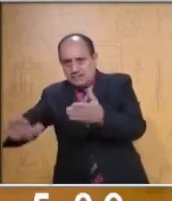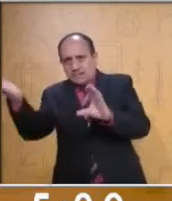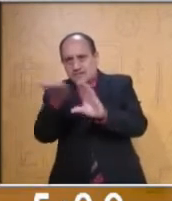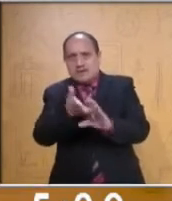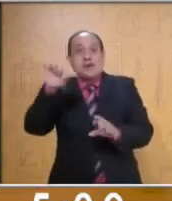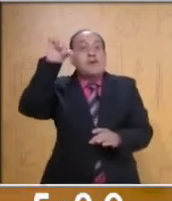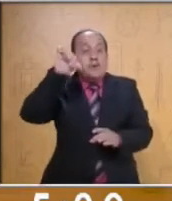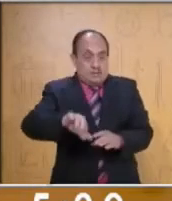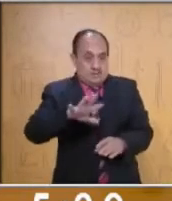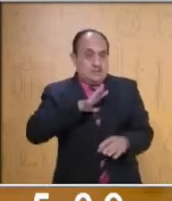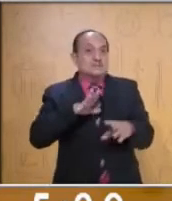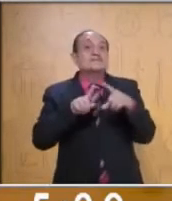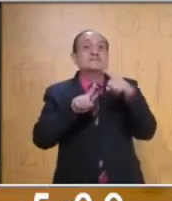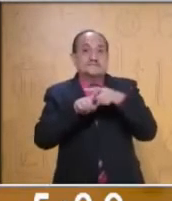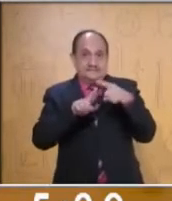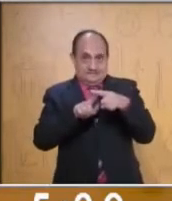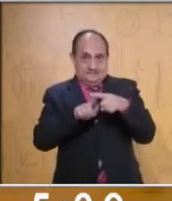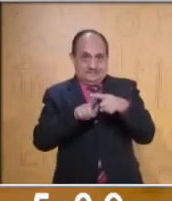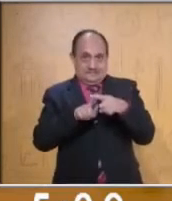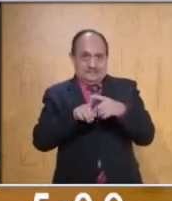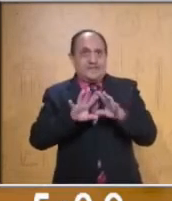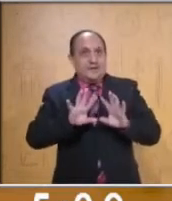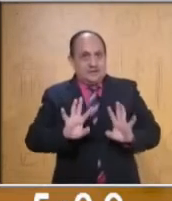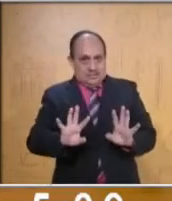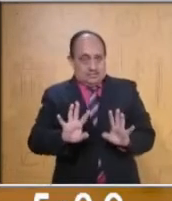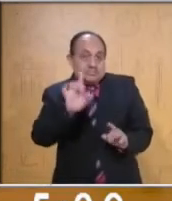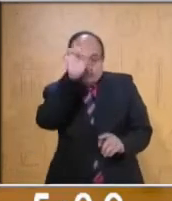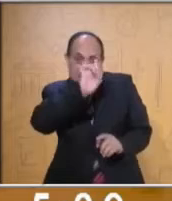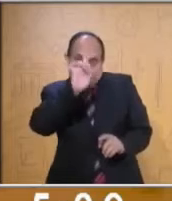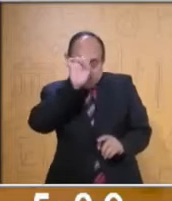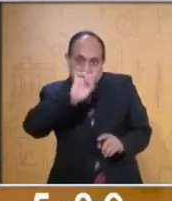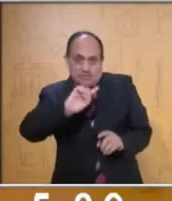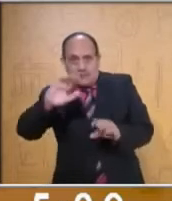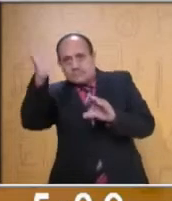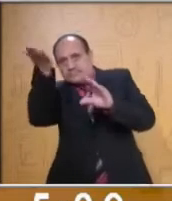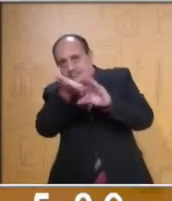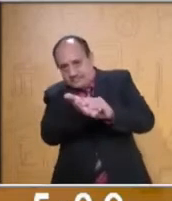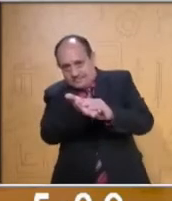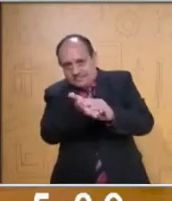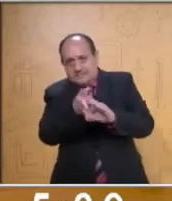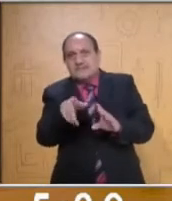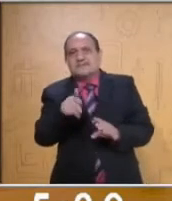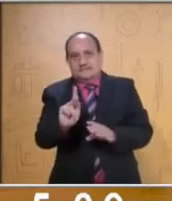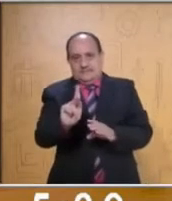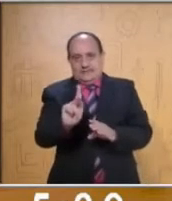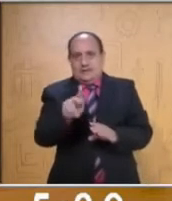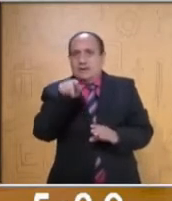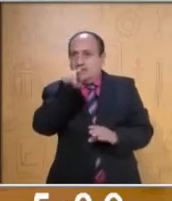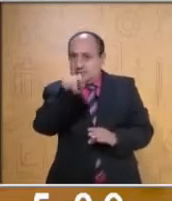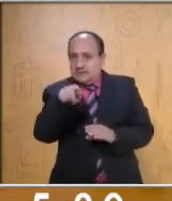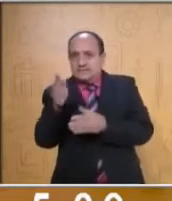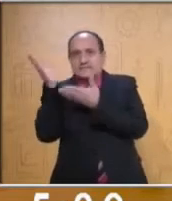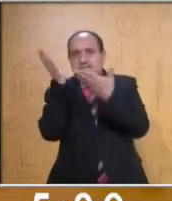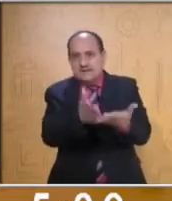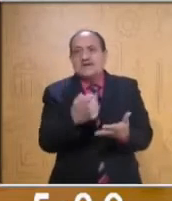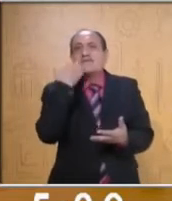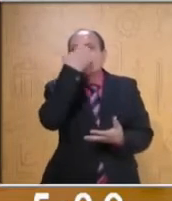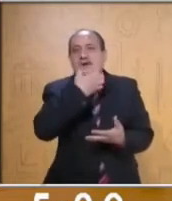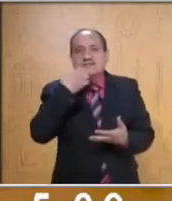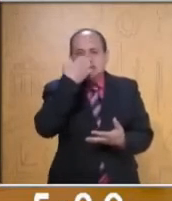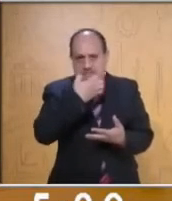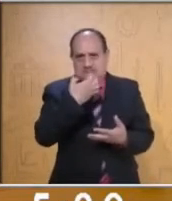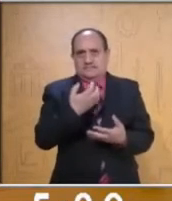una tarea. Yo les voy a sugerir que la guardemos. Sin embargo, cuando ustedes lleguen a su